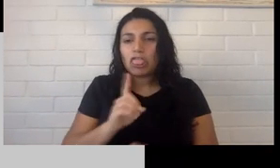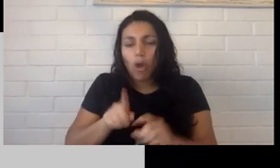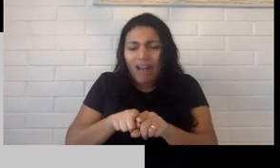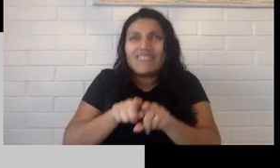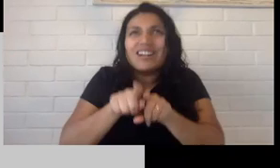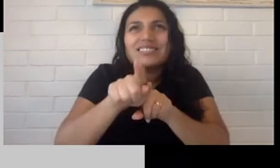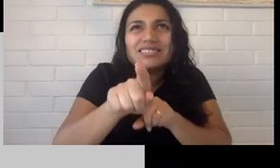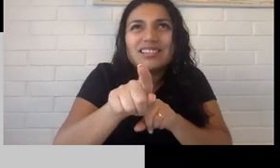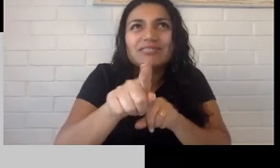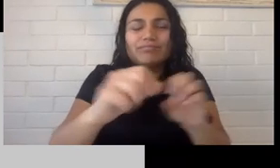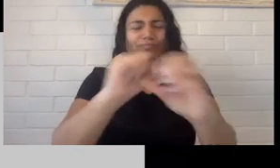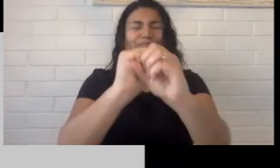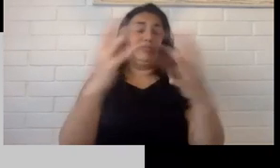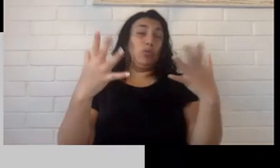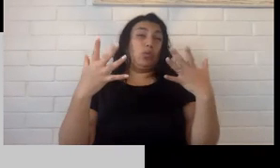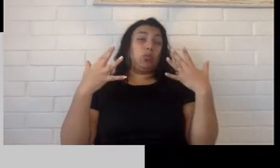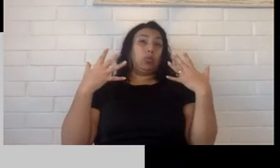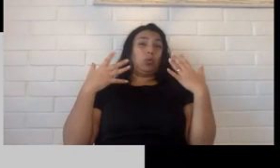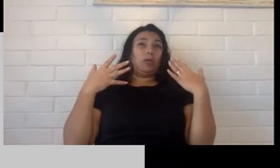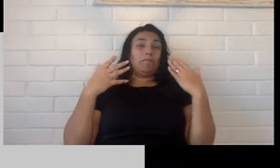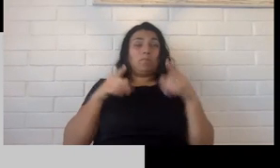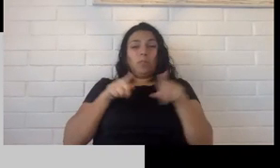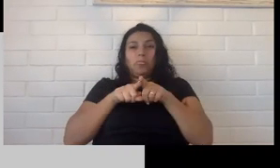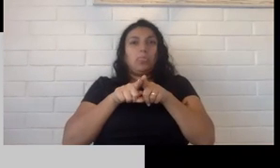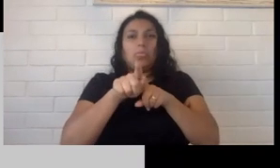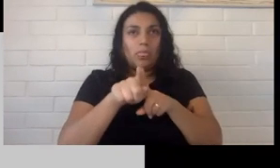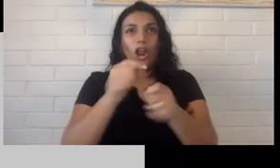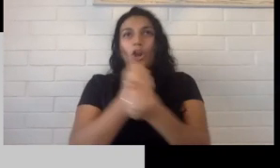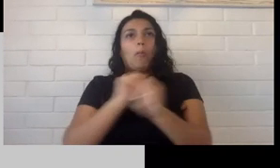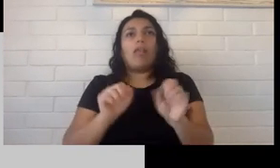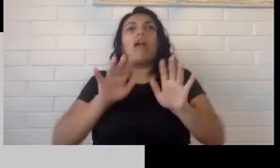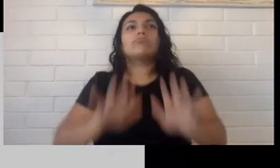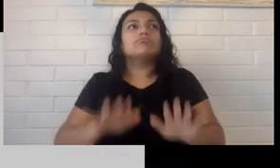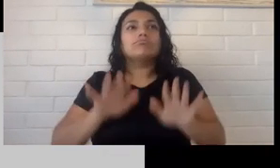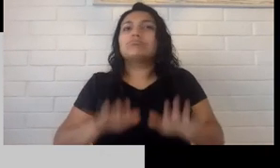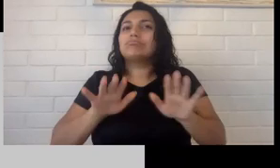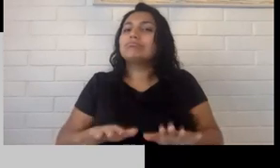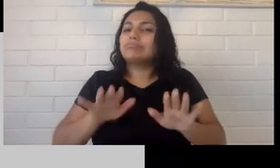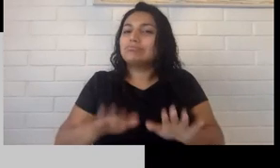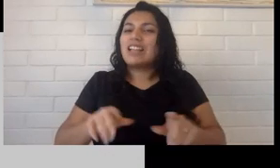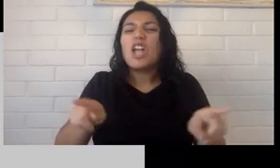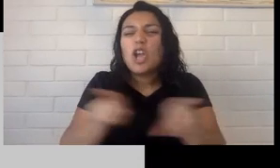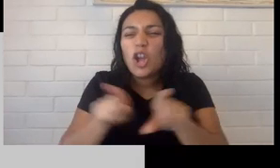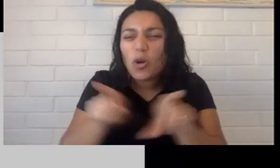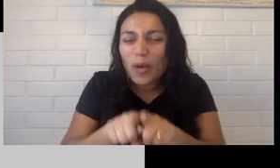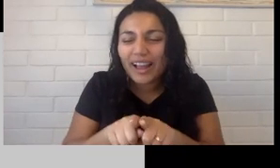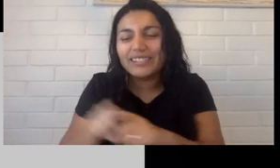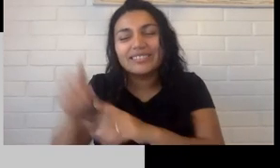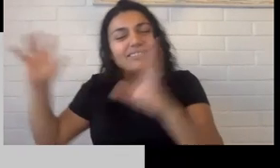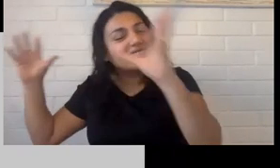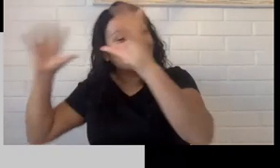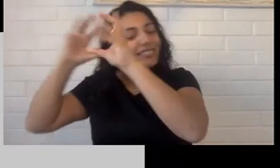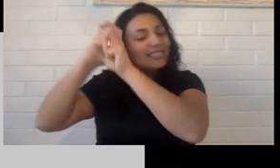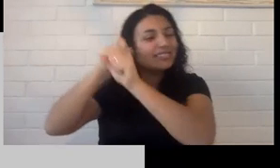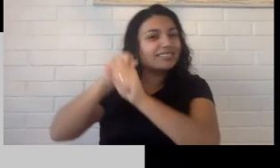eso está representado por básicamente el potencial de equilibrio para cada ion. Ahora, hay varios iones